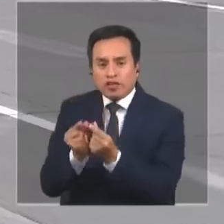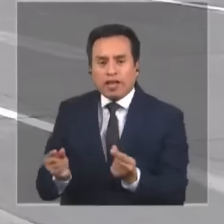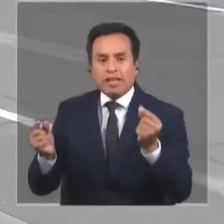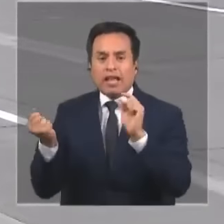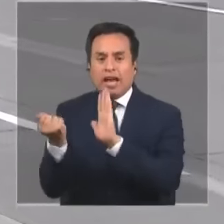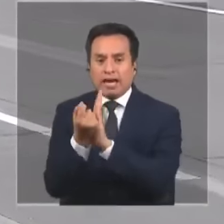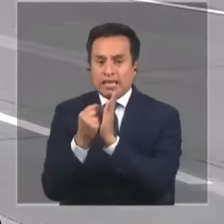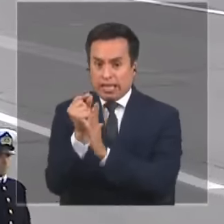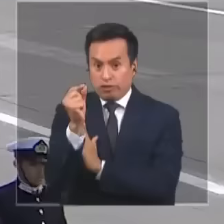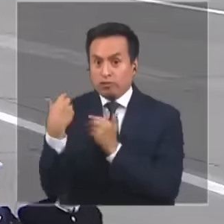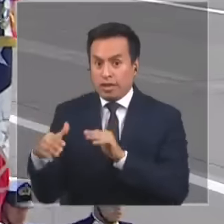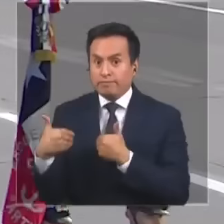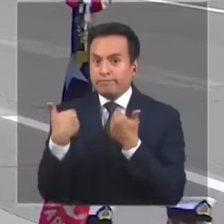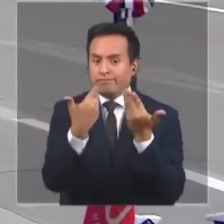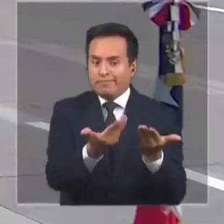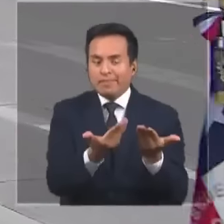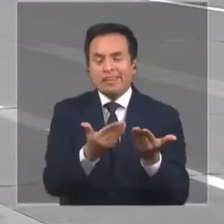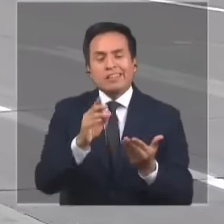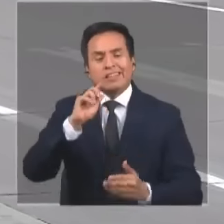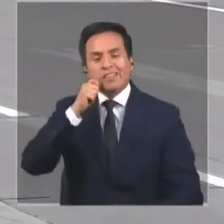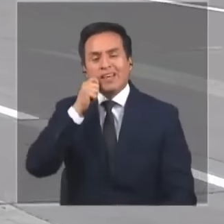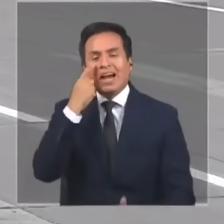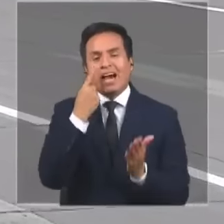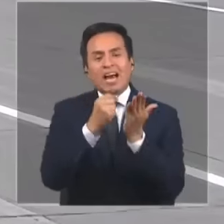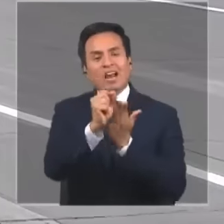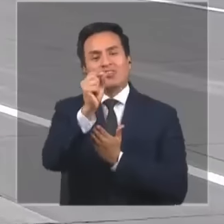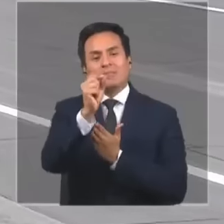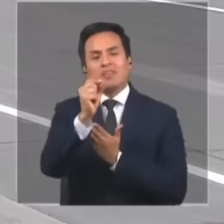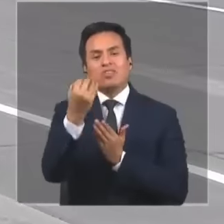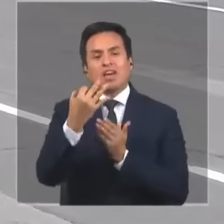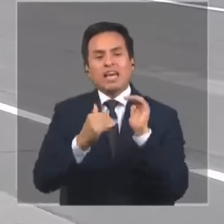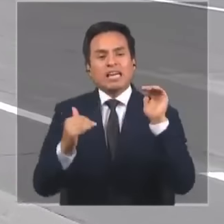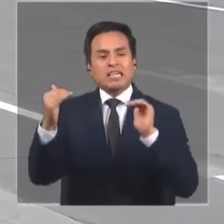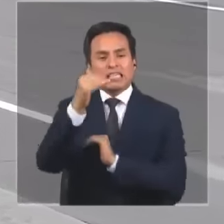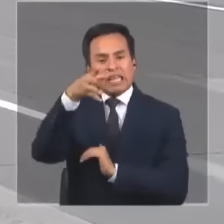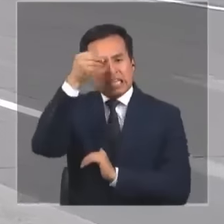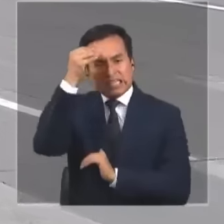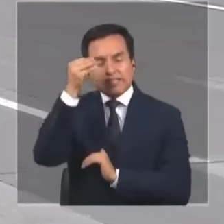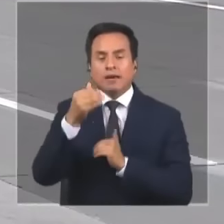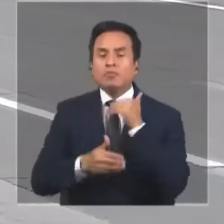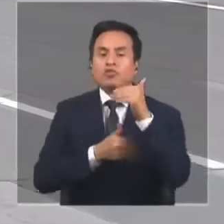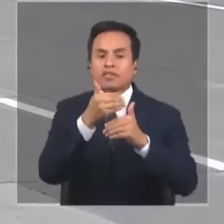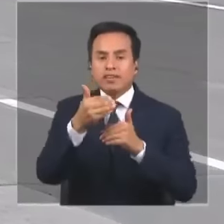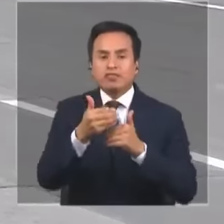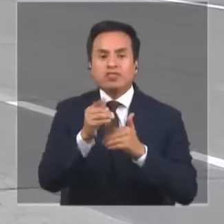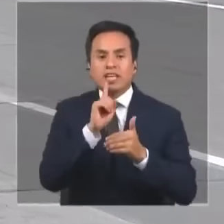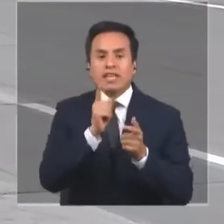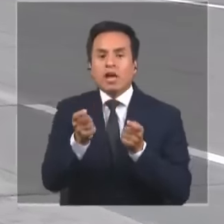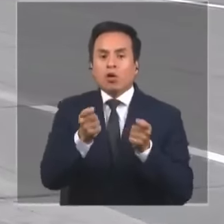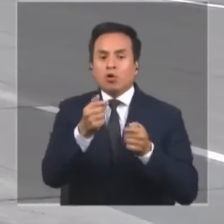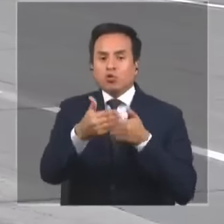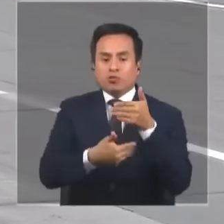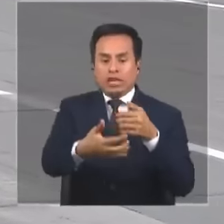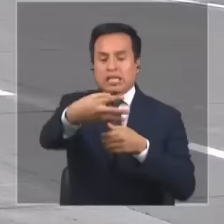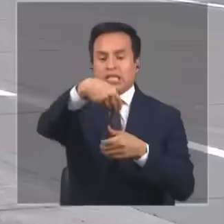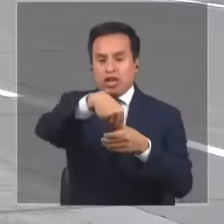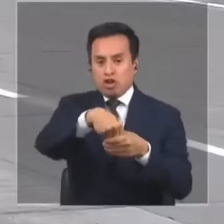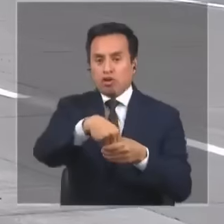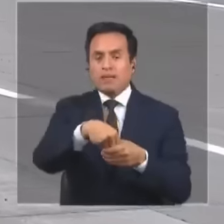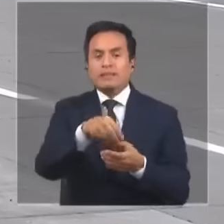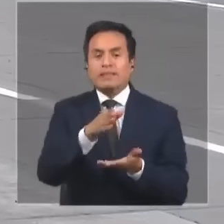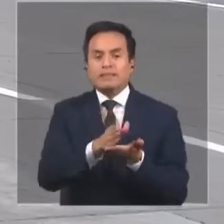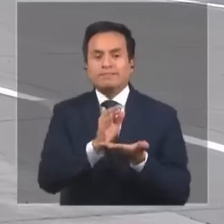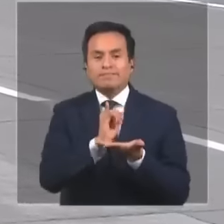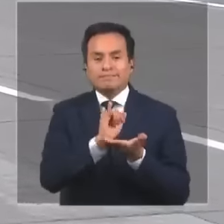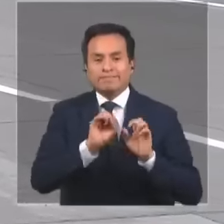de Acreditación y constituye el reconocimiento a la excelencia de los procesos que se conducen al interior del plantel.